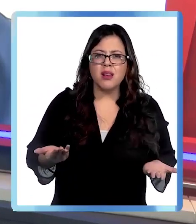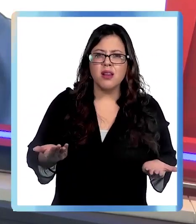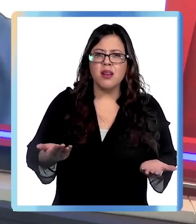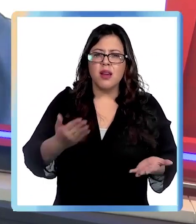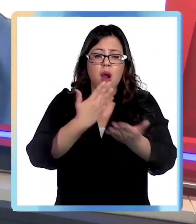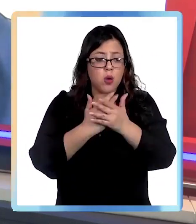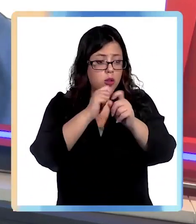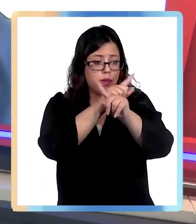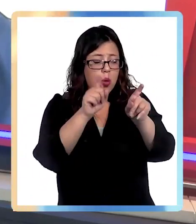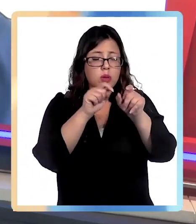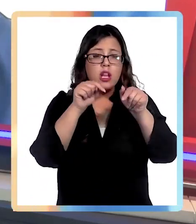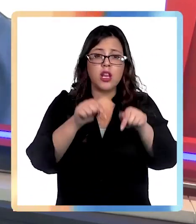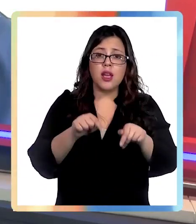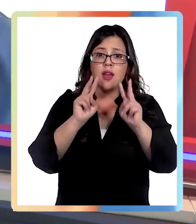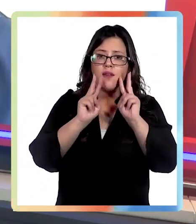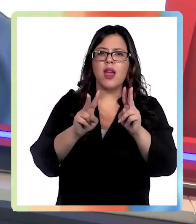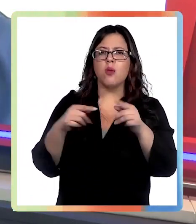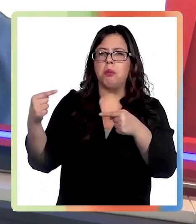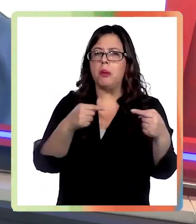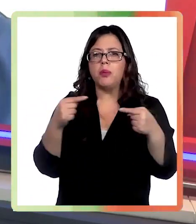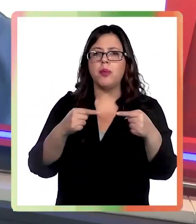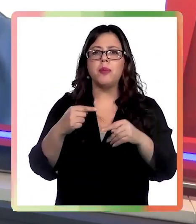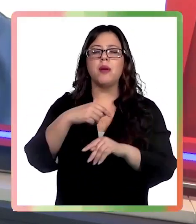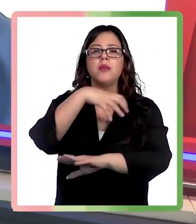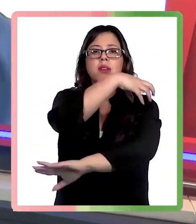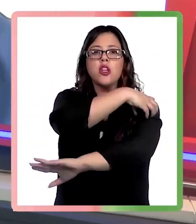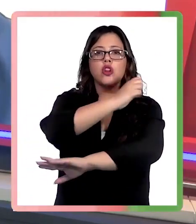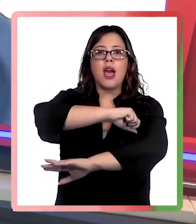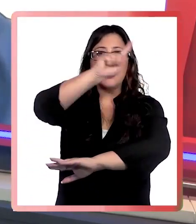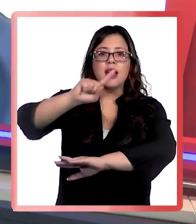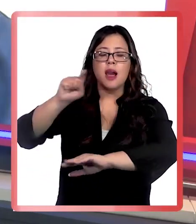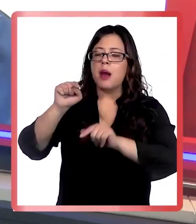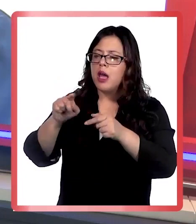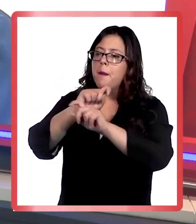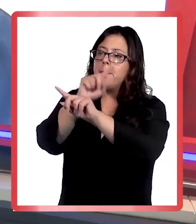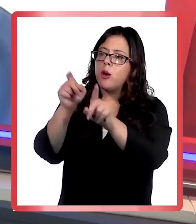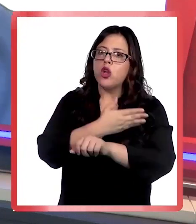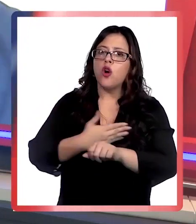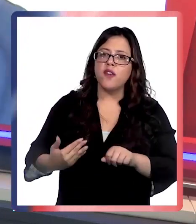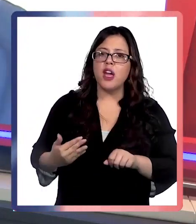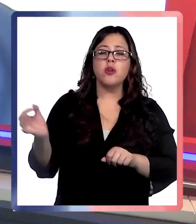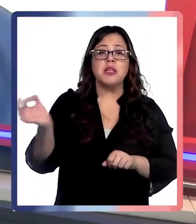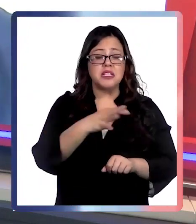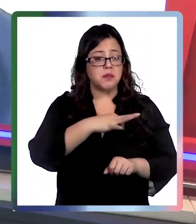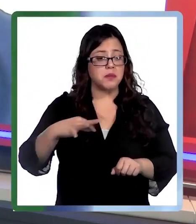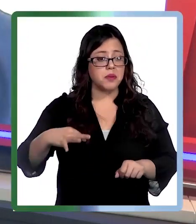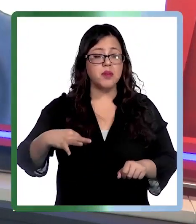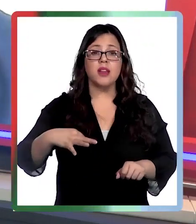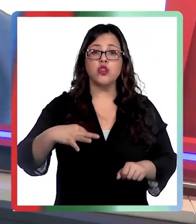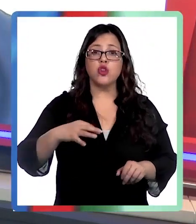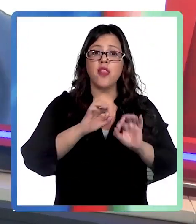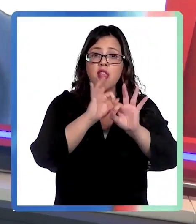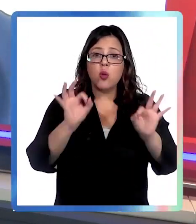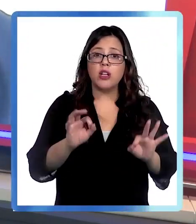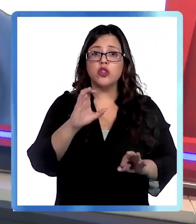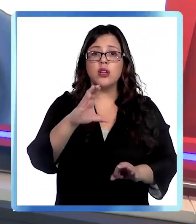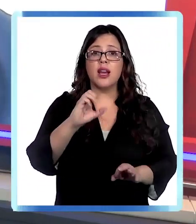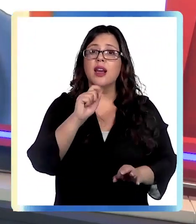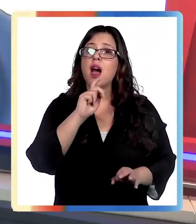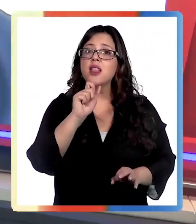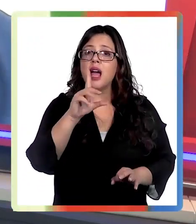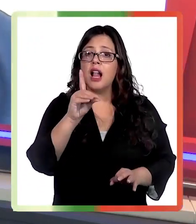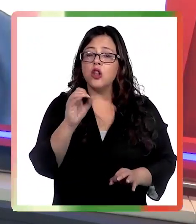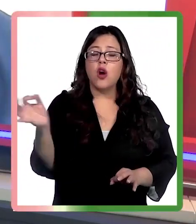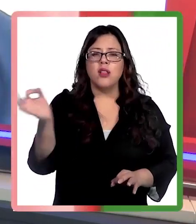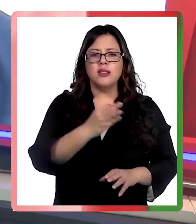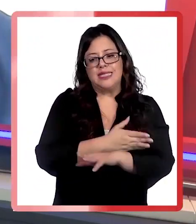Bueno, resulta que cuando le preguntan hoy día, y vemos el conflicto en Atacama, cuando le preguntan al gobierno, el gobierno reconoce a través del ministro de Educación, el ministro Cataldo, de que han llegado